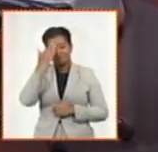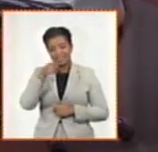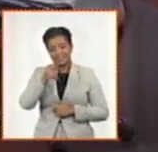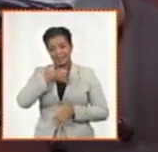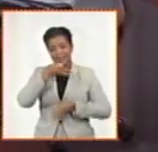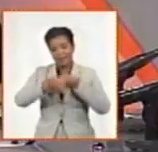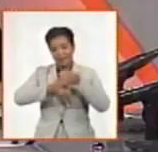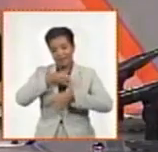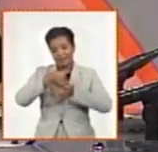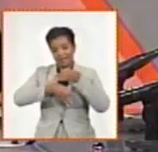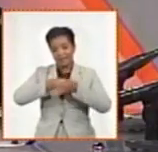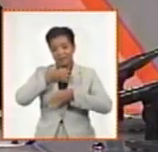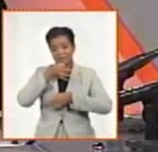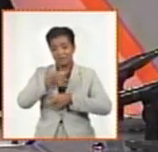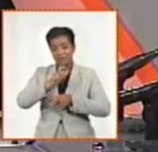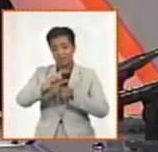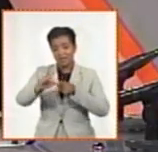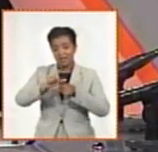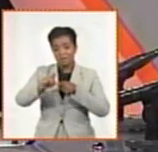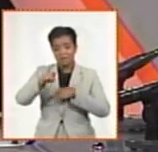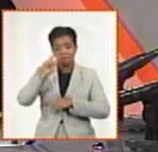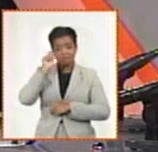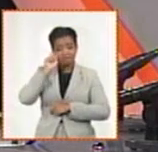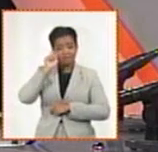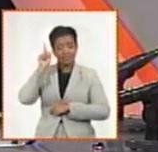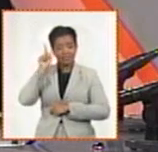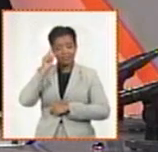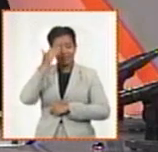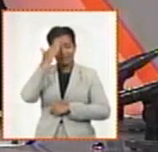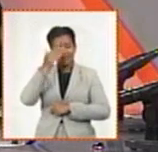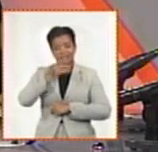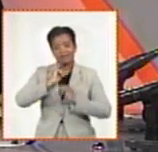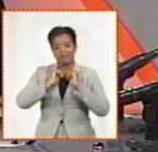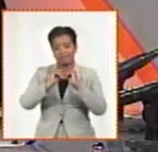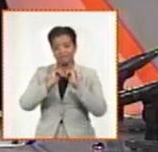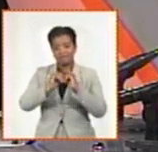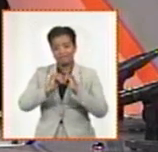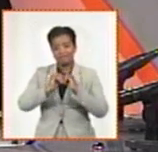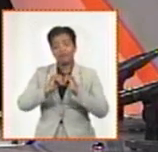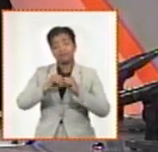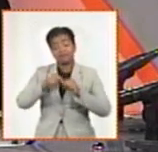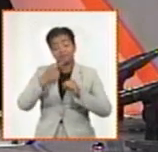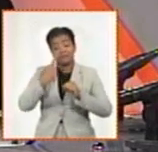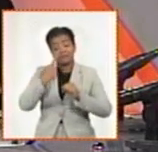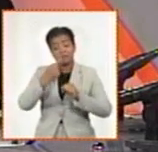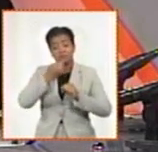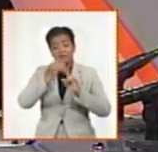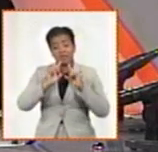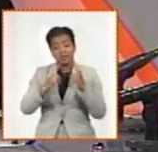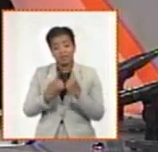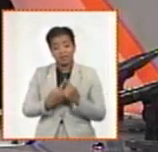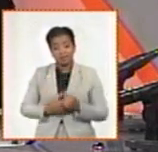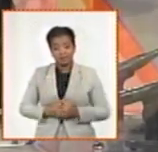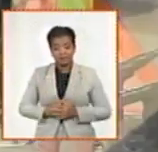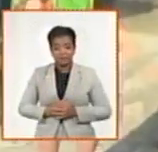Cordero por lo que nos cuenta, por la experiencia y por transmitirla, que ojalá esto se convierta en la generalidad.